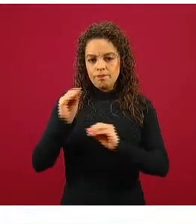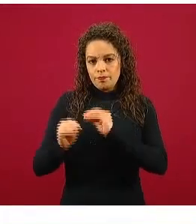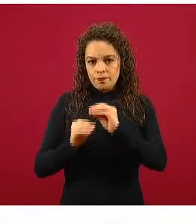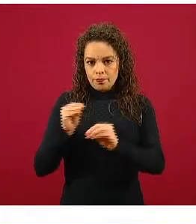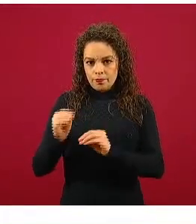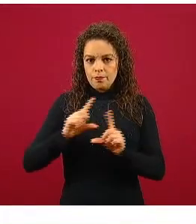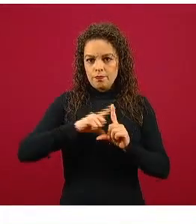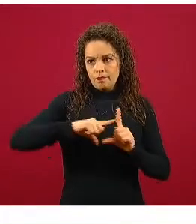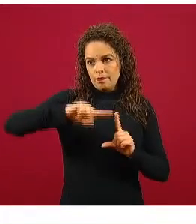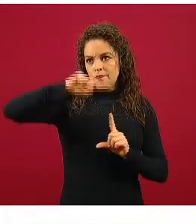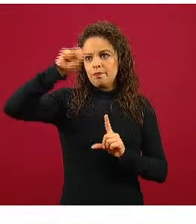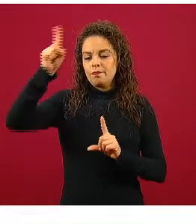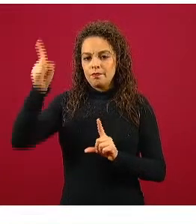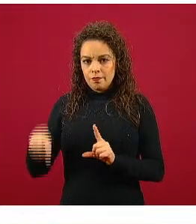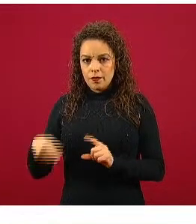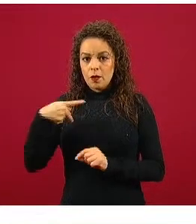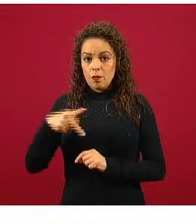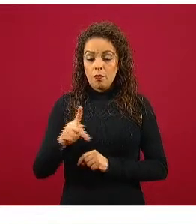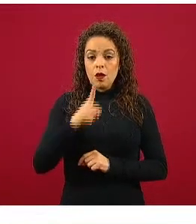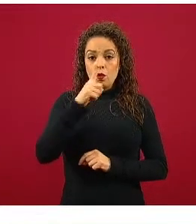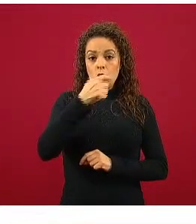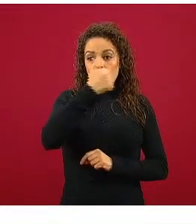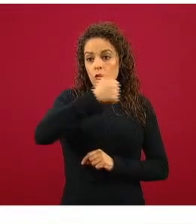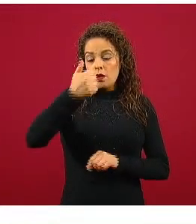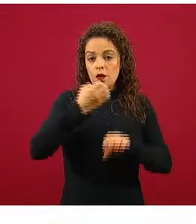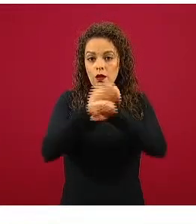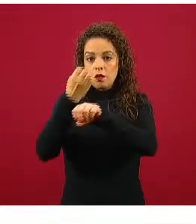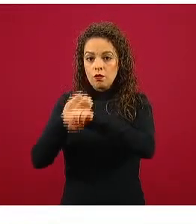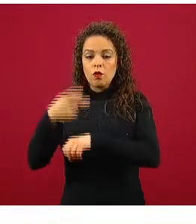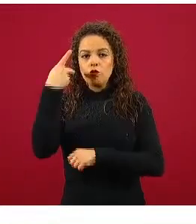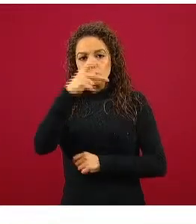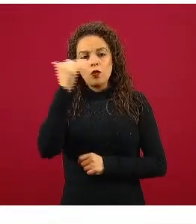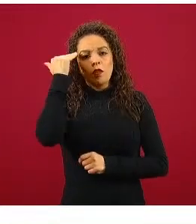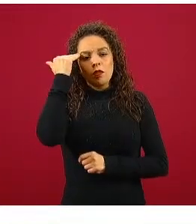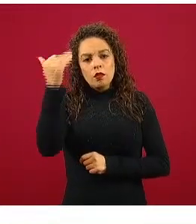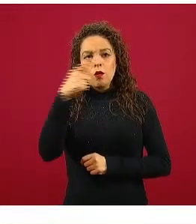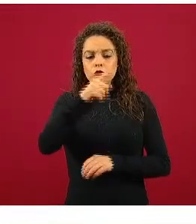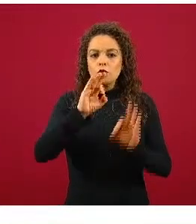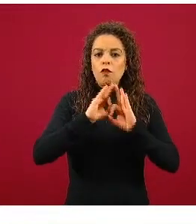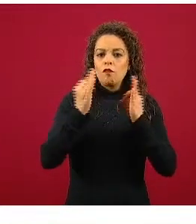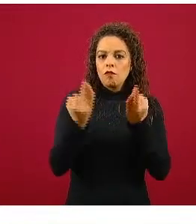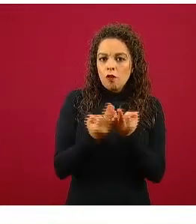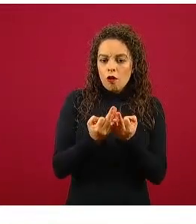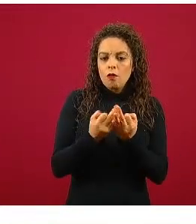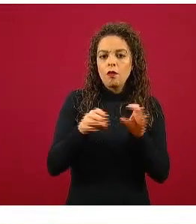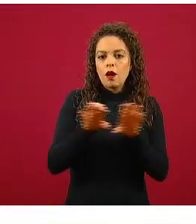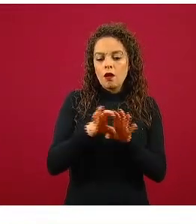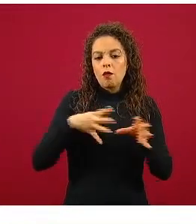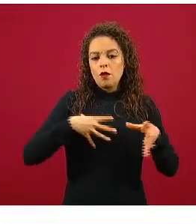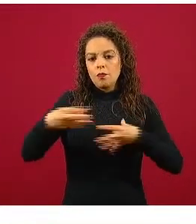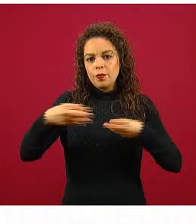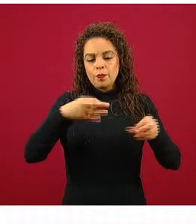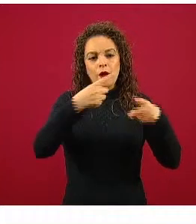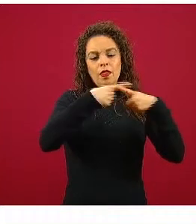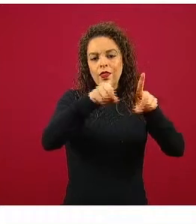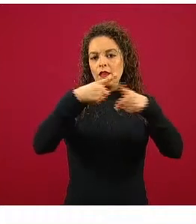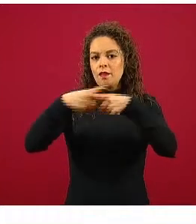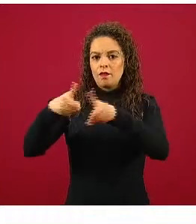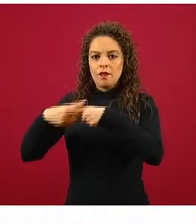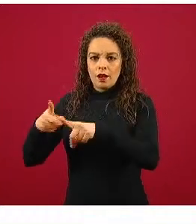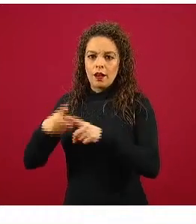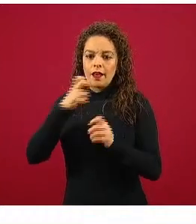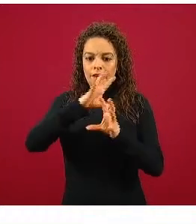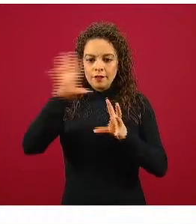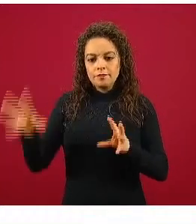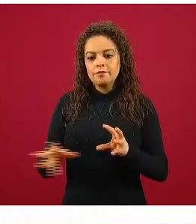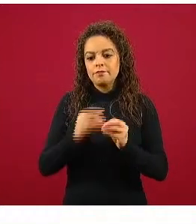nacional, pero cada una de ellas tiene una temporalidad, una magnitud y una pendiente diferente. Se van a estar revisando también estas regiones